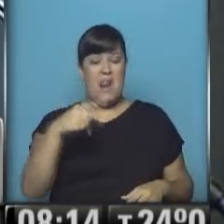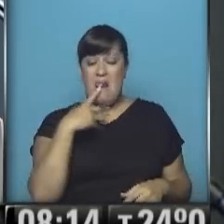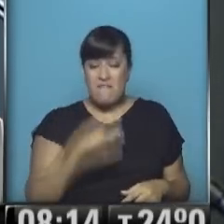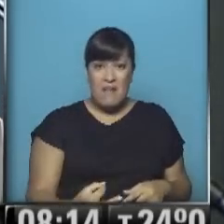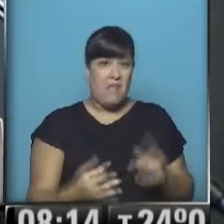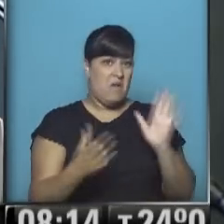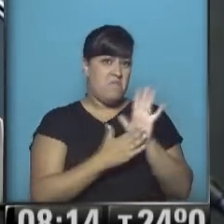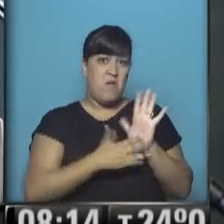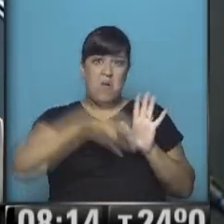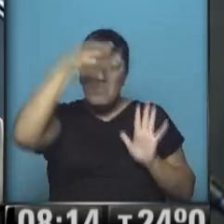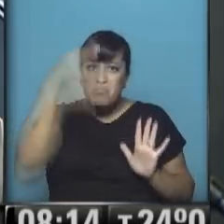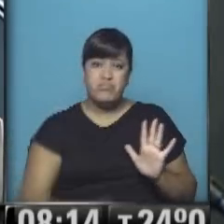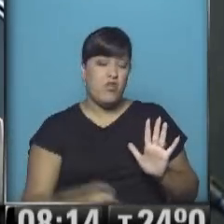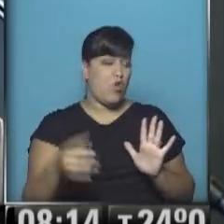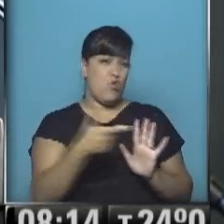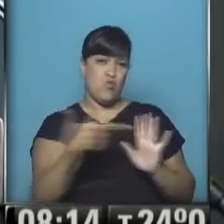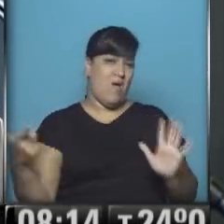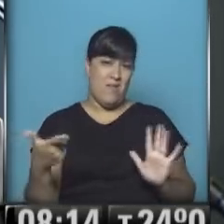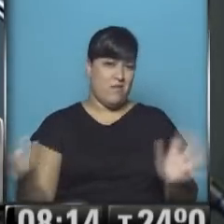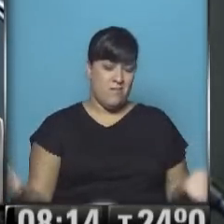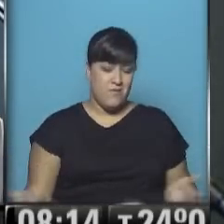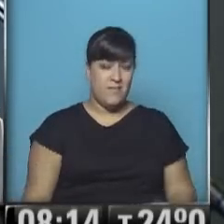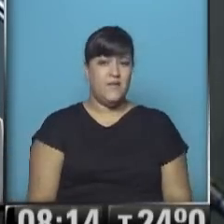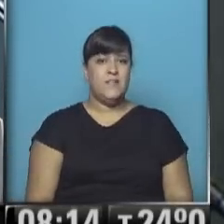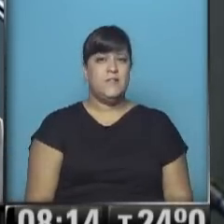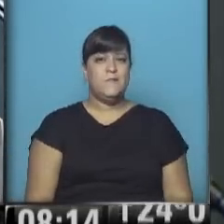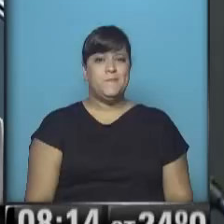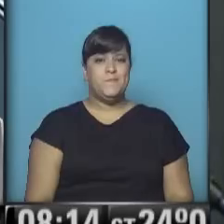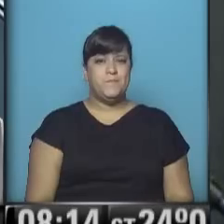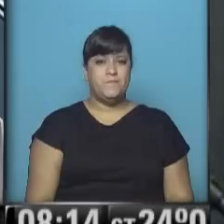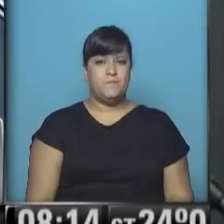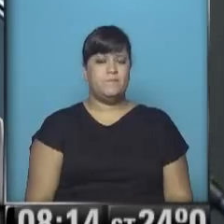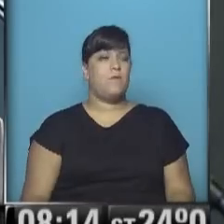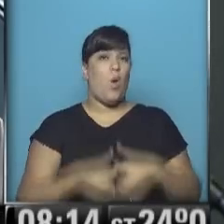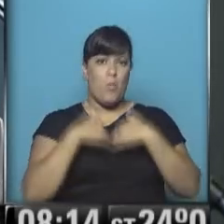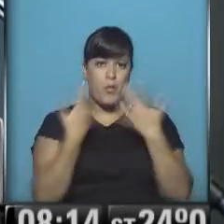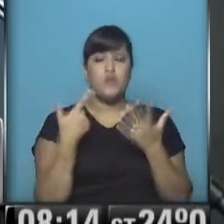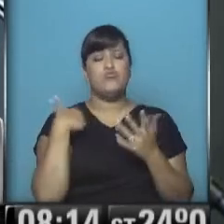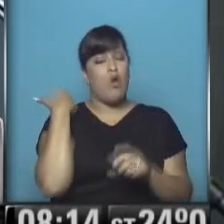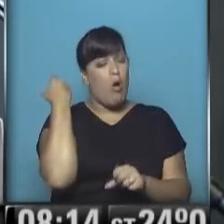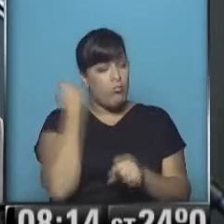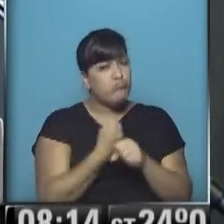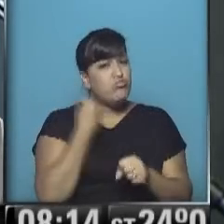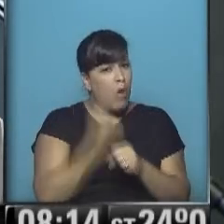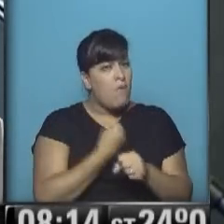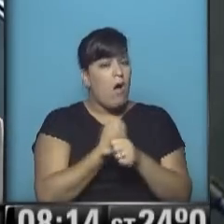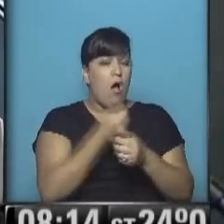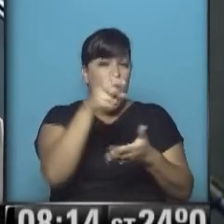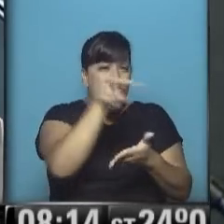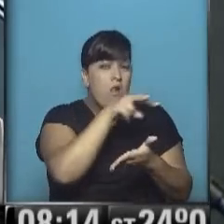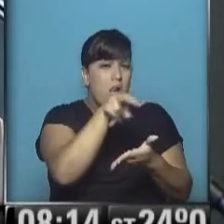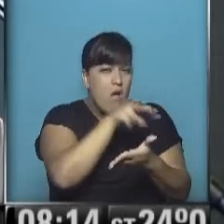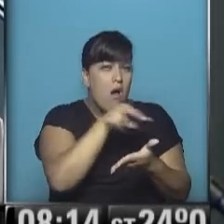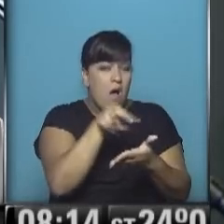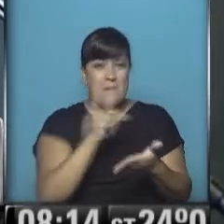que no tiene ningún tipo de asidero. Por lo tanto, yo me he tomado el trabajo de leer con mucha precisión